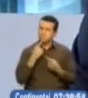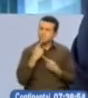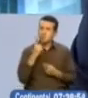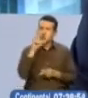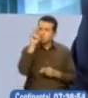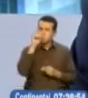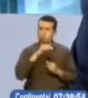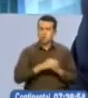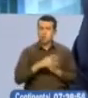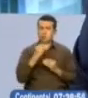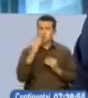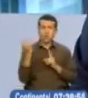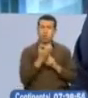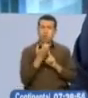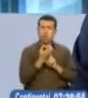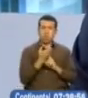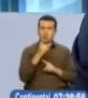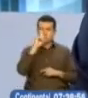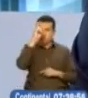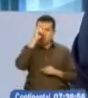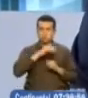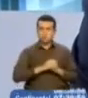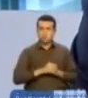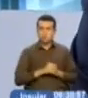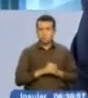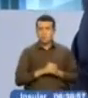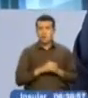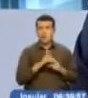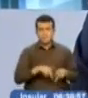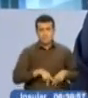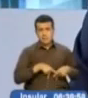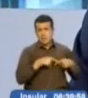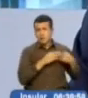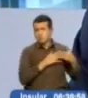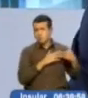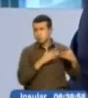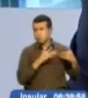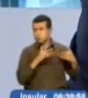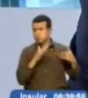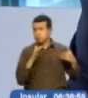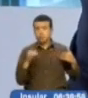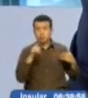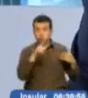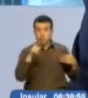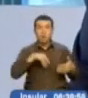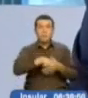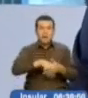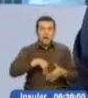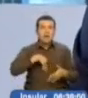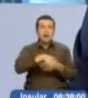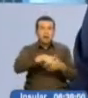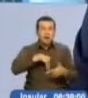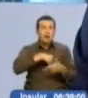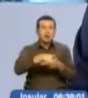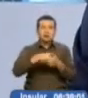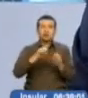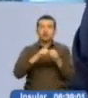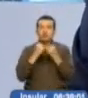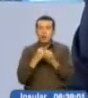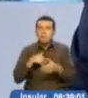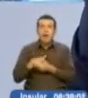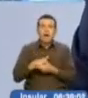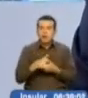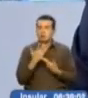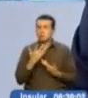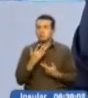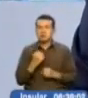aunque esto me cueste muchas críticas. Si durante toda la vida estableciste barreras de entrada a la sociedad en